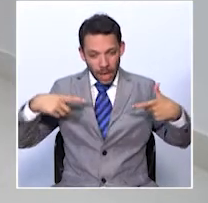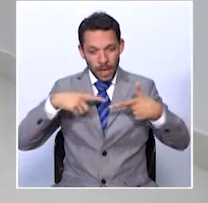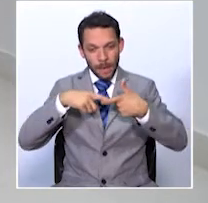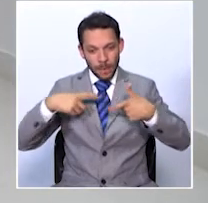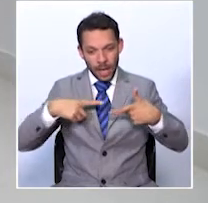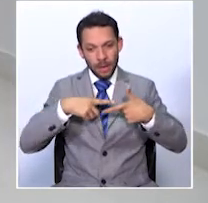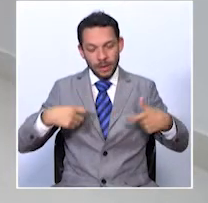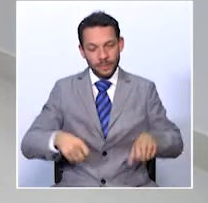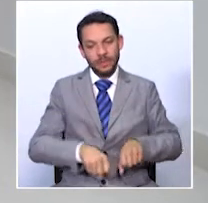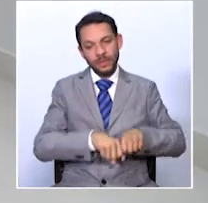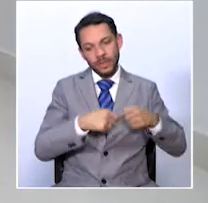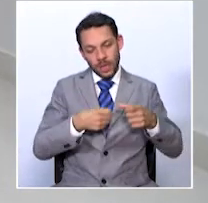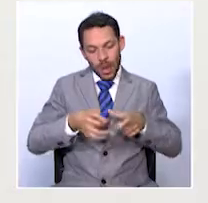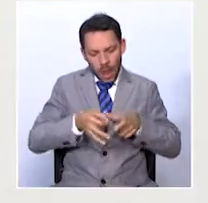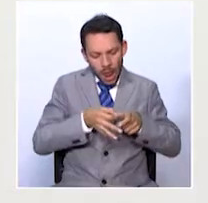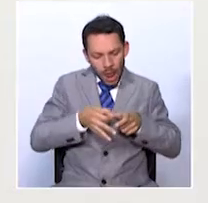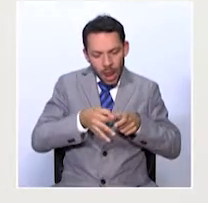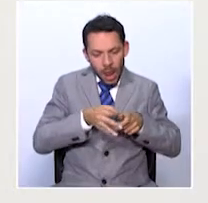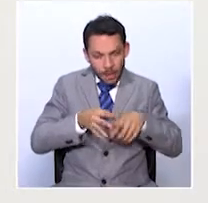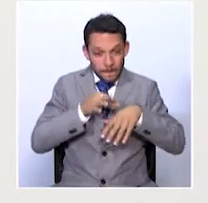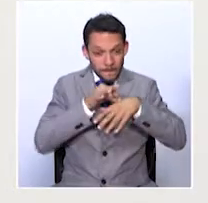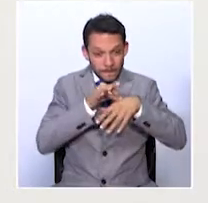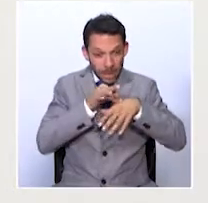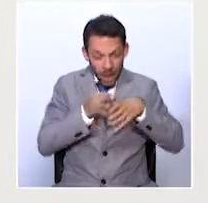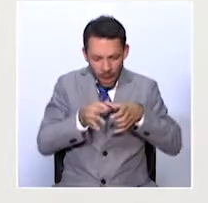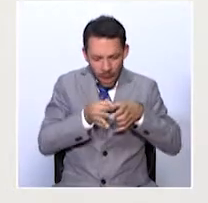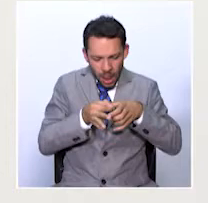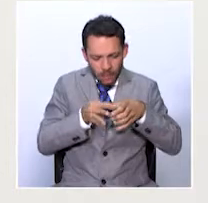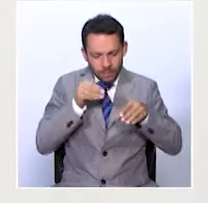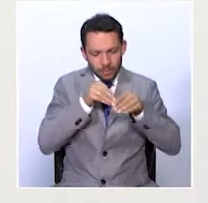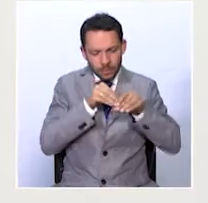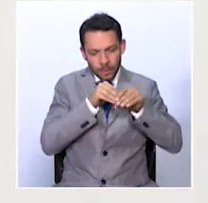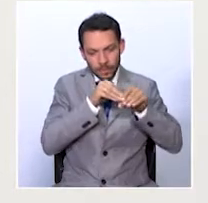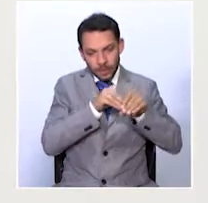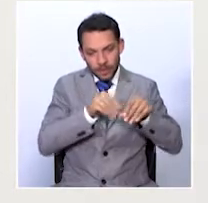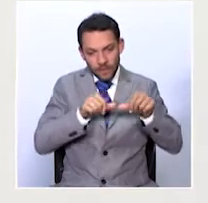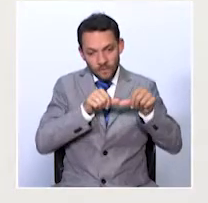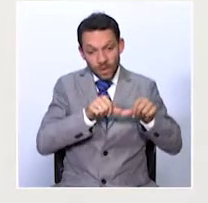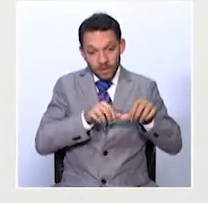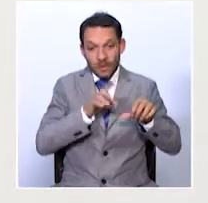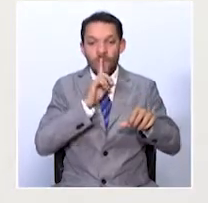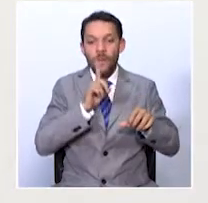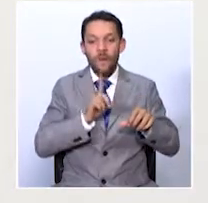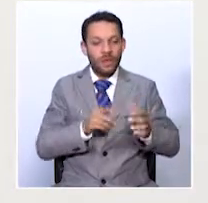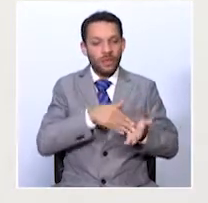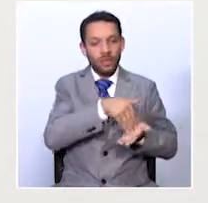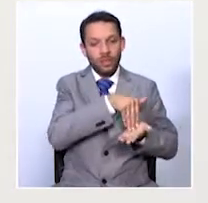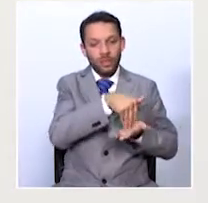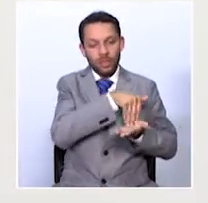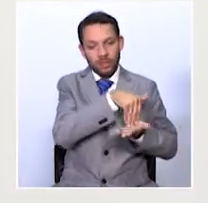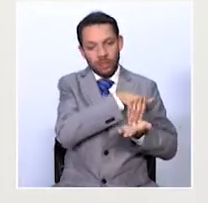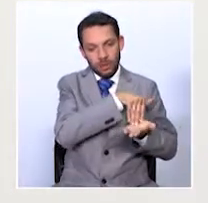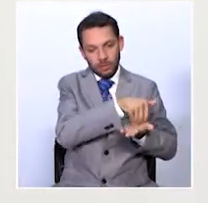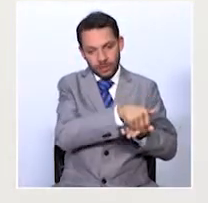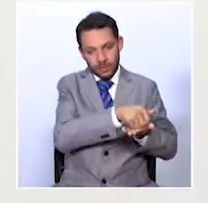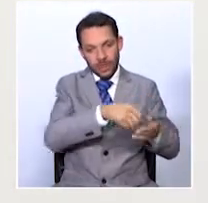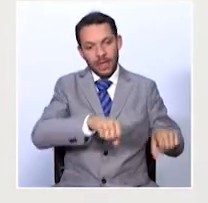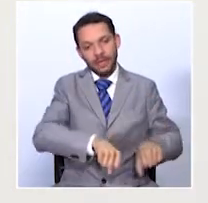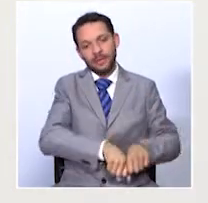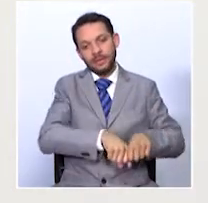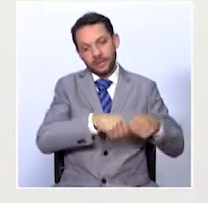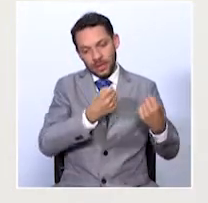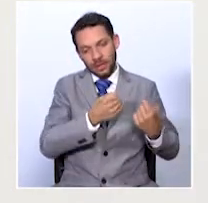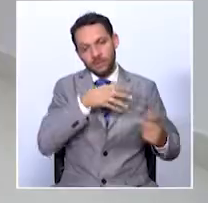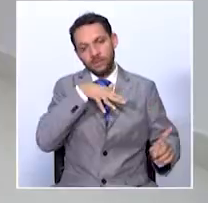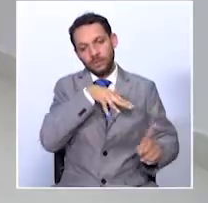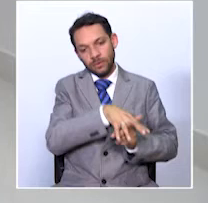las celulitas que están debajito de la piel. Entonces esa piel ya no se va a sostener bien porque el armazón que va a tener debajo no va a estar en